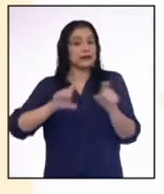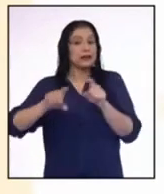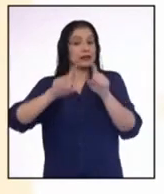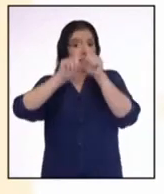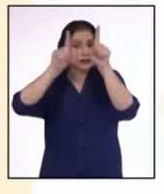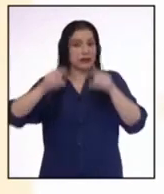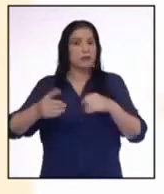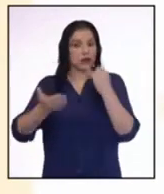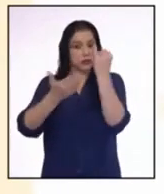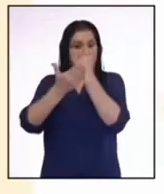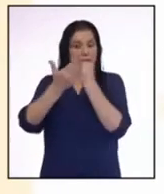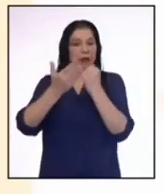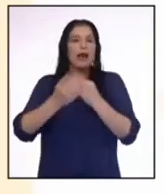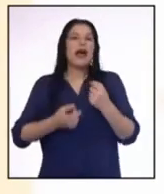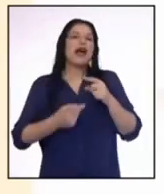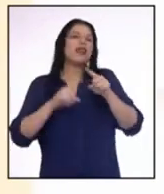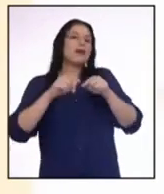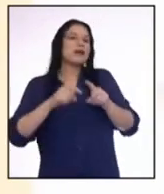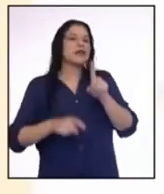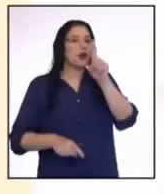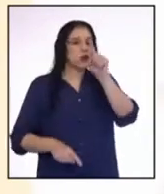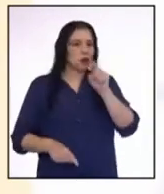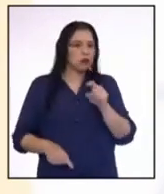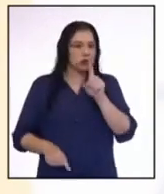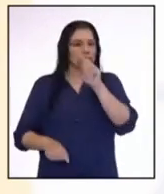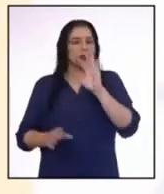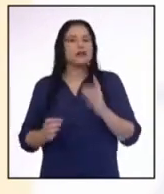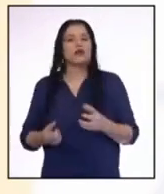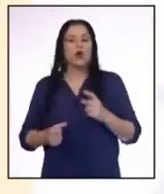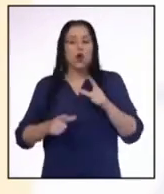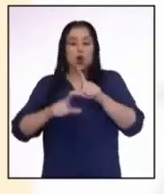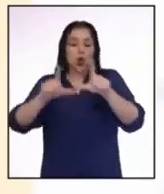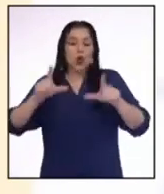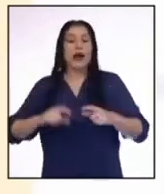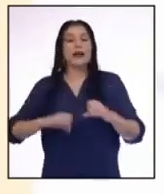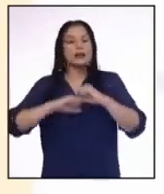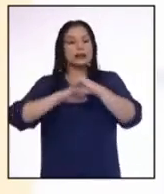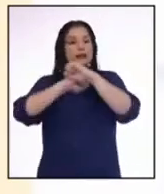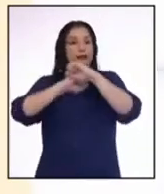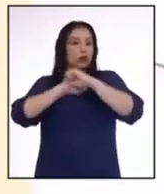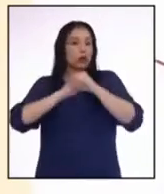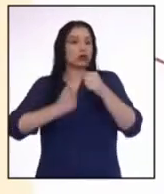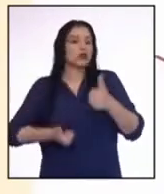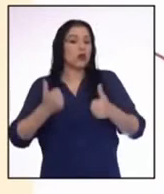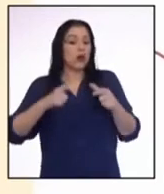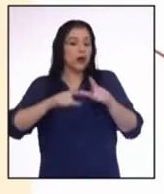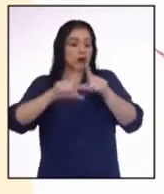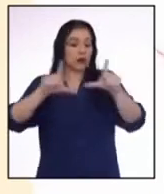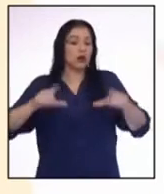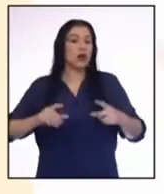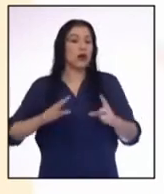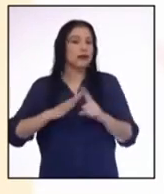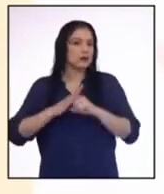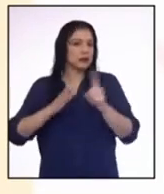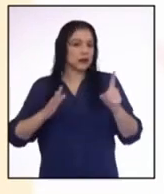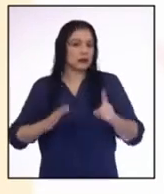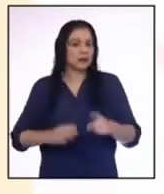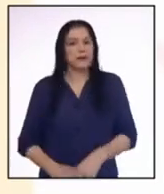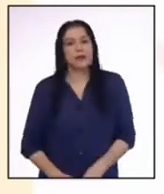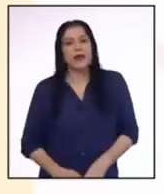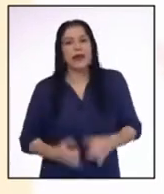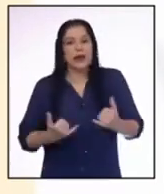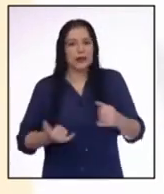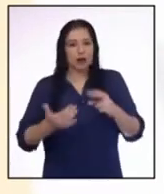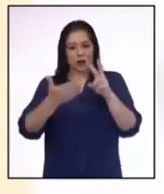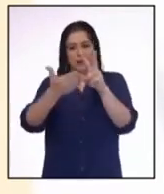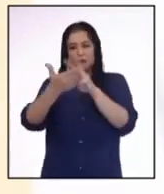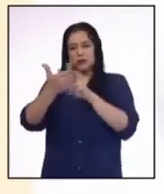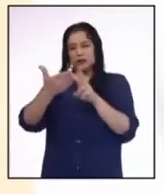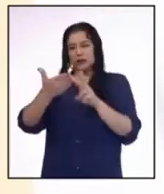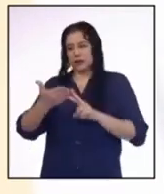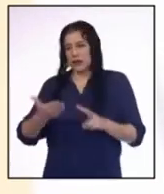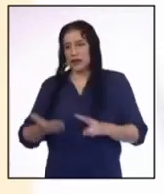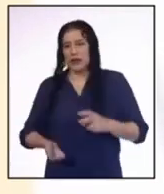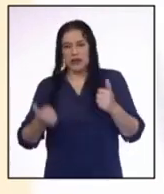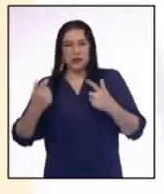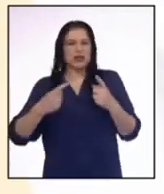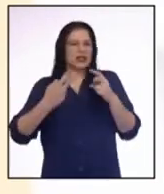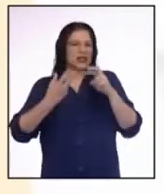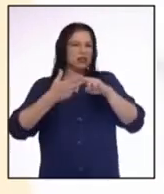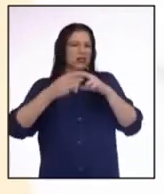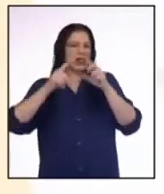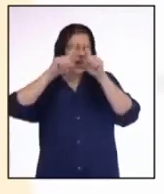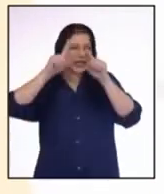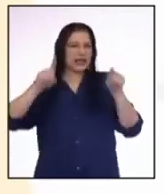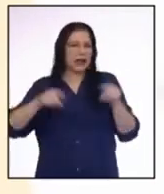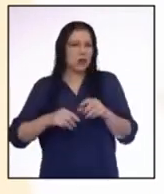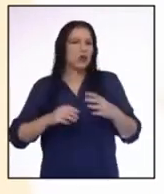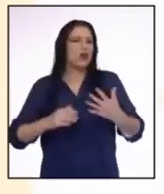un plano a escala identificando las zonas seguras y las rutas de evacuación. Y ahora leeremos un texto sobre el triángulo de la